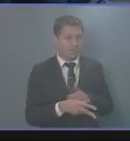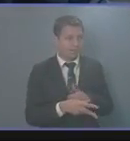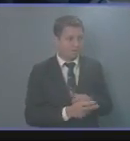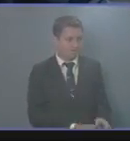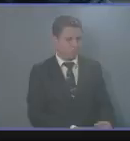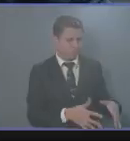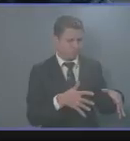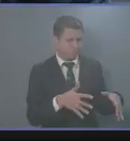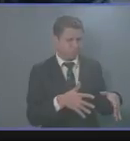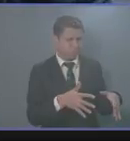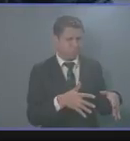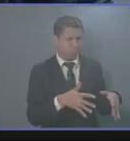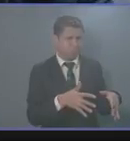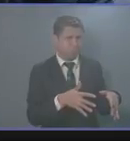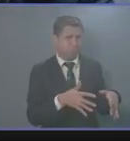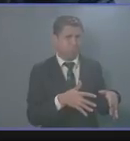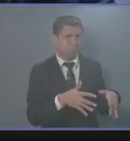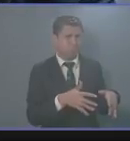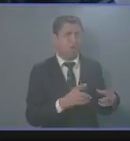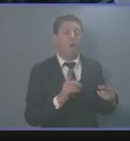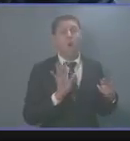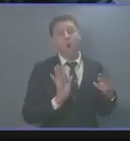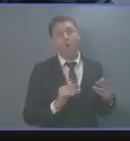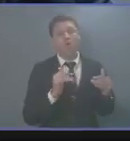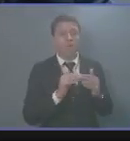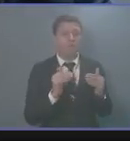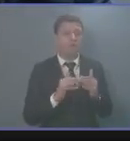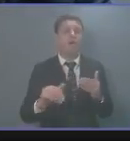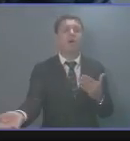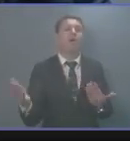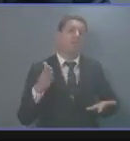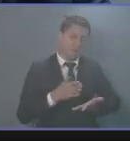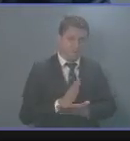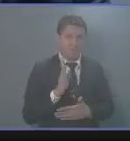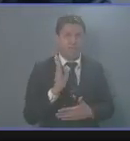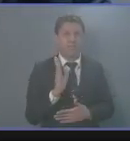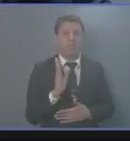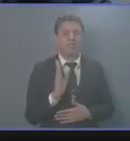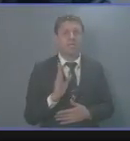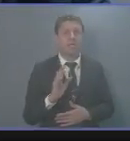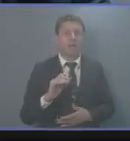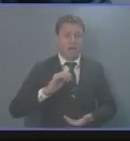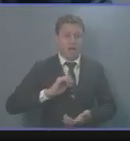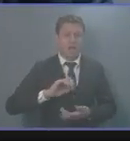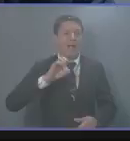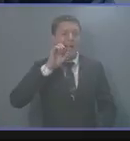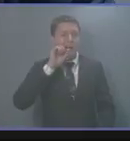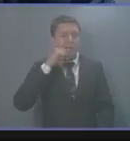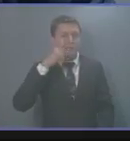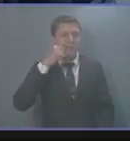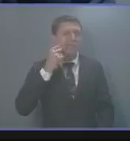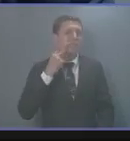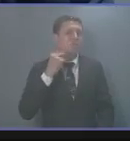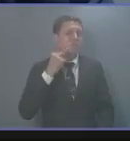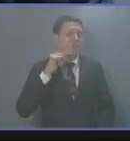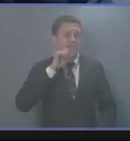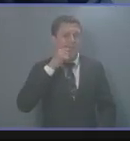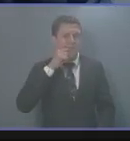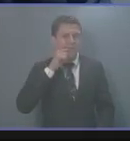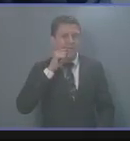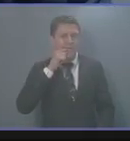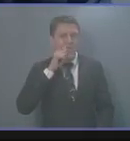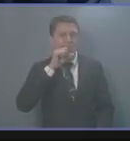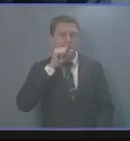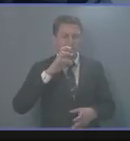en los ingenios, la generación fotovoltaica y, por supuesto, esperemos tener un día